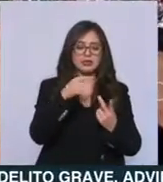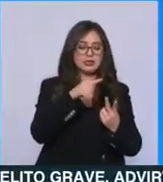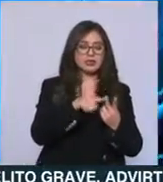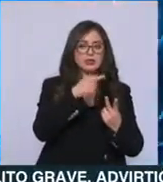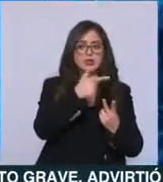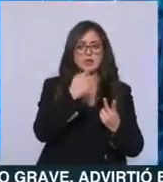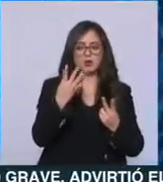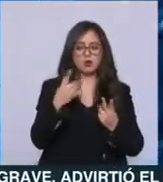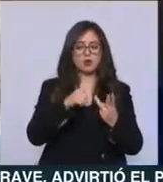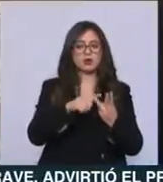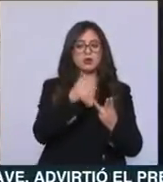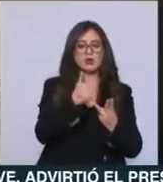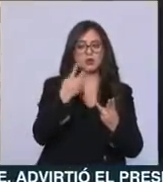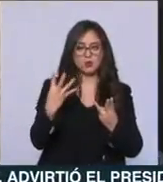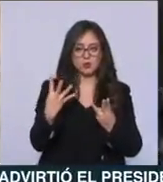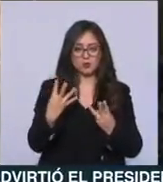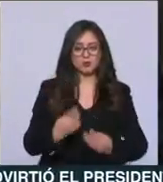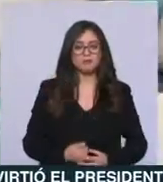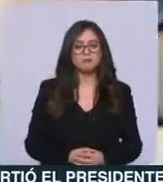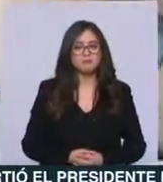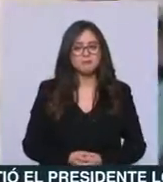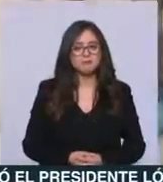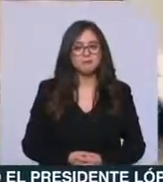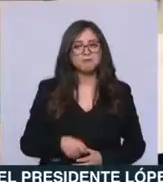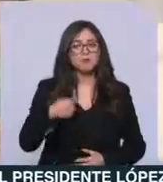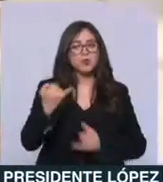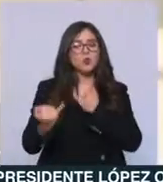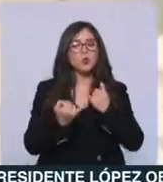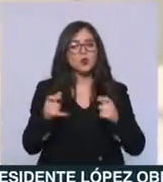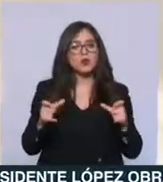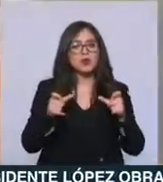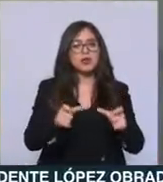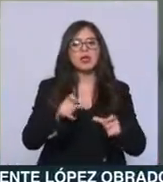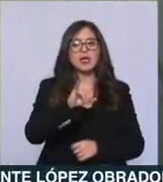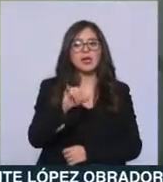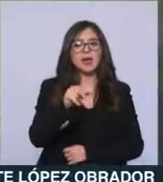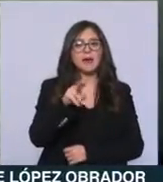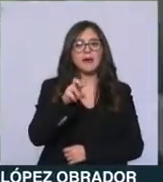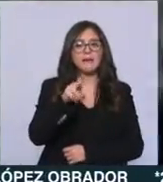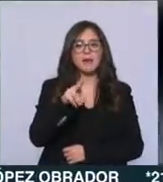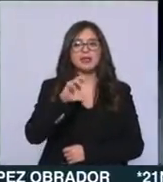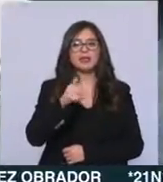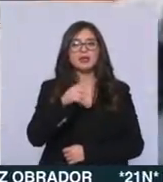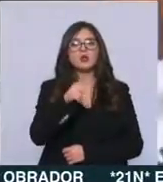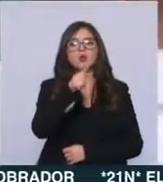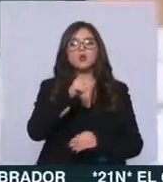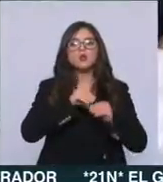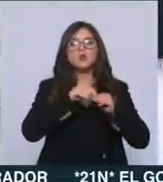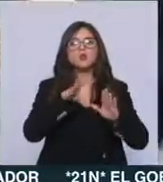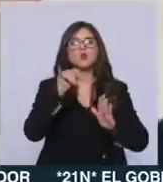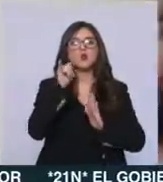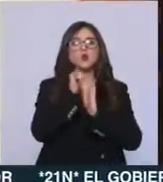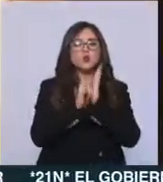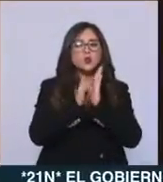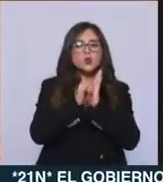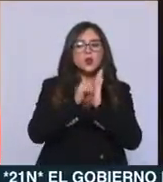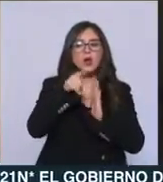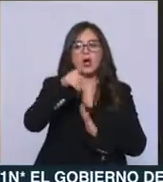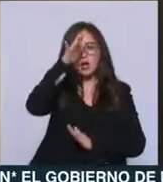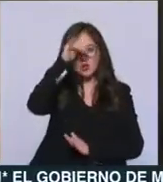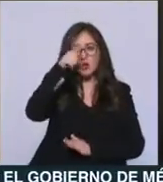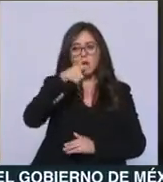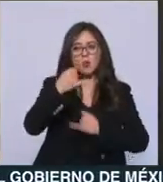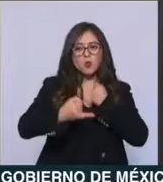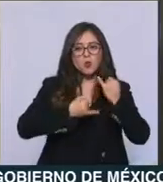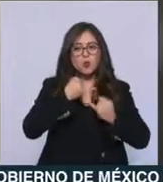6-4. El delantero mexicano Javier Chicharito Hernández reveló a través de su canal de YouTube que acordó con su actual equipo, el